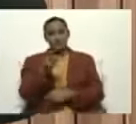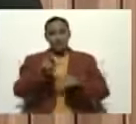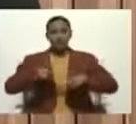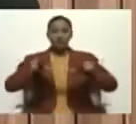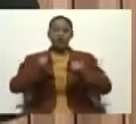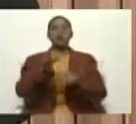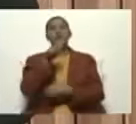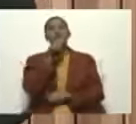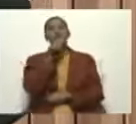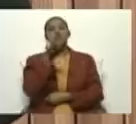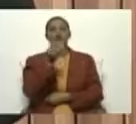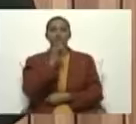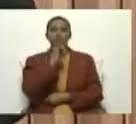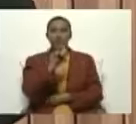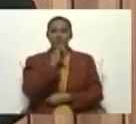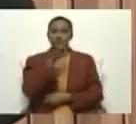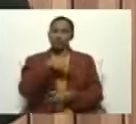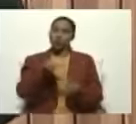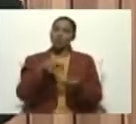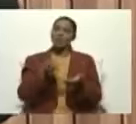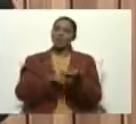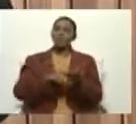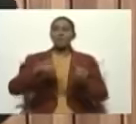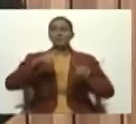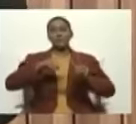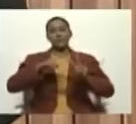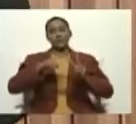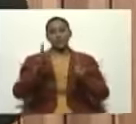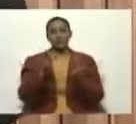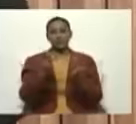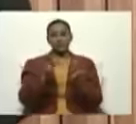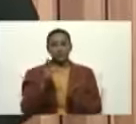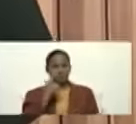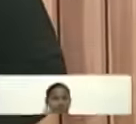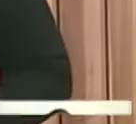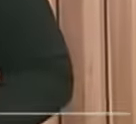información, nosotros retornamos a los estudios de Venezolana de Televisión. Adelante.